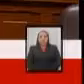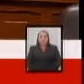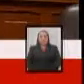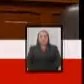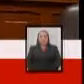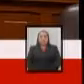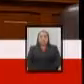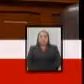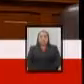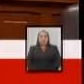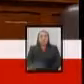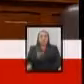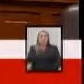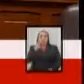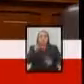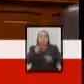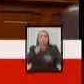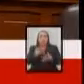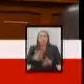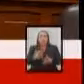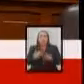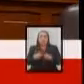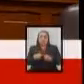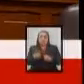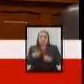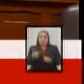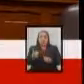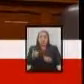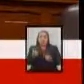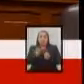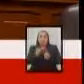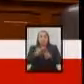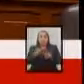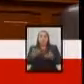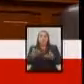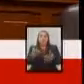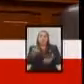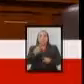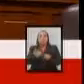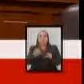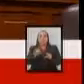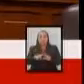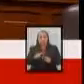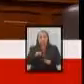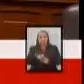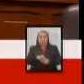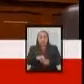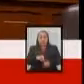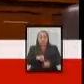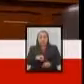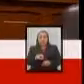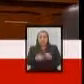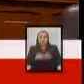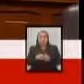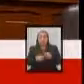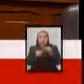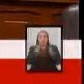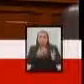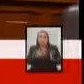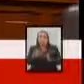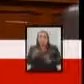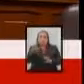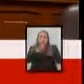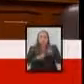la superintendencia esté sujeto a la opción de alternativas en función a lo que es el